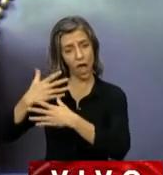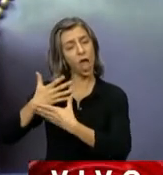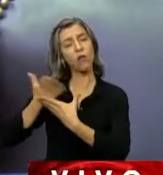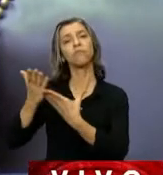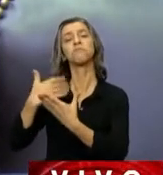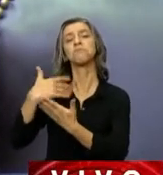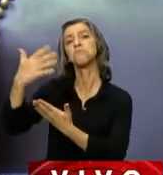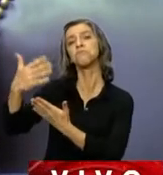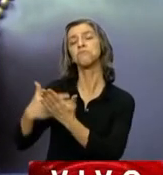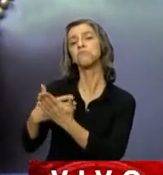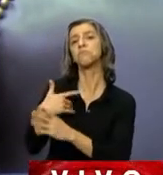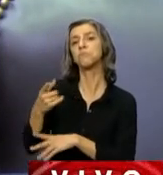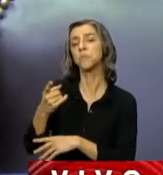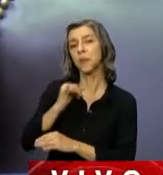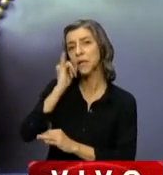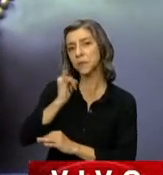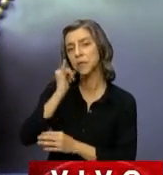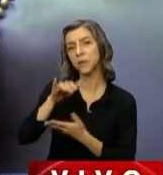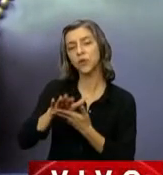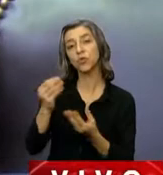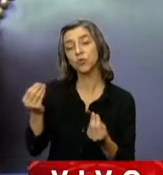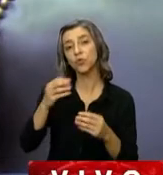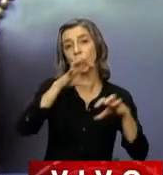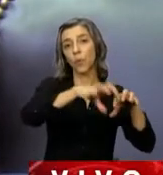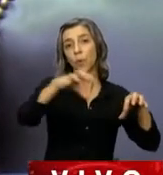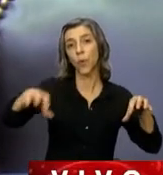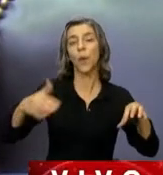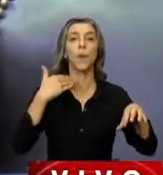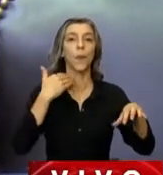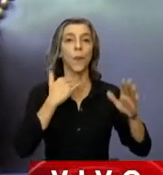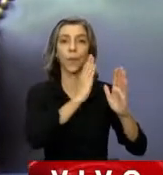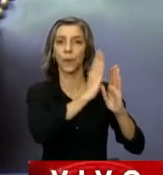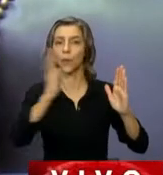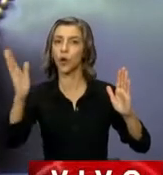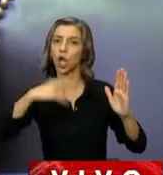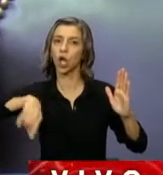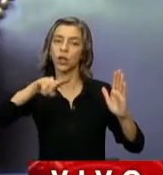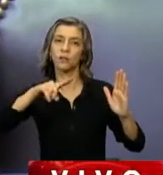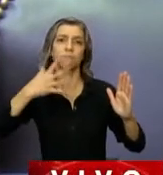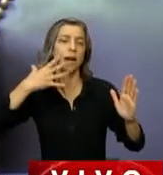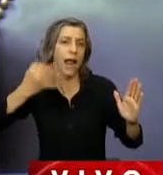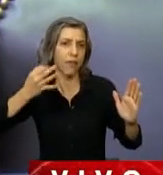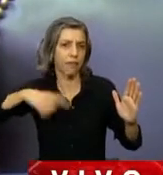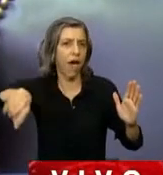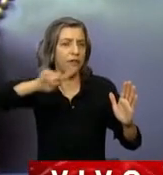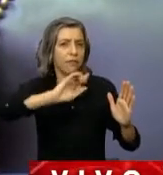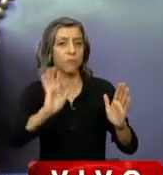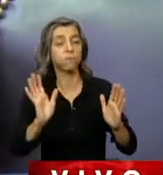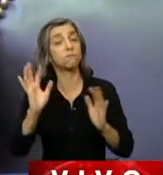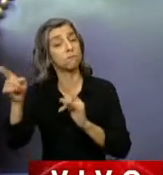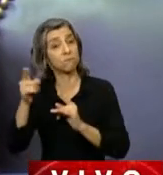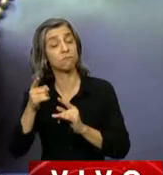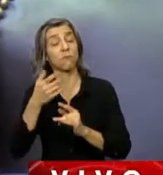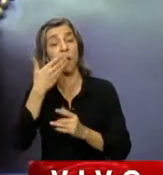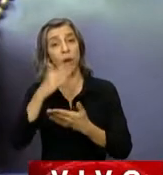la realidad o las necesidades de las bibliotecas, y lo mencionaba Sarmiento, y decía que